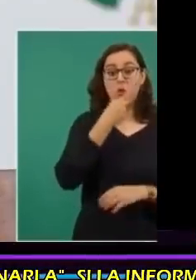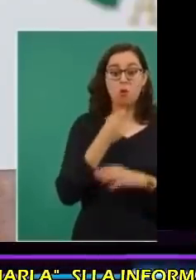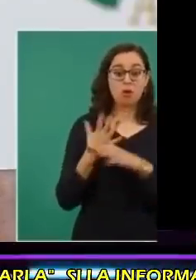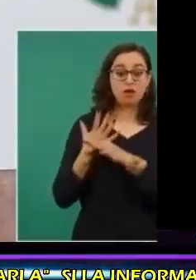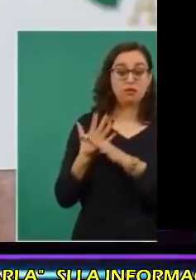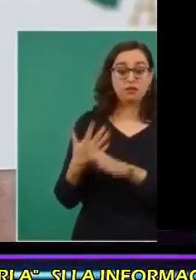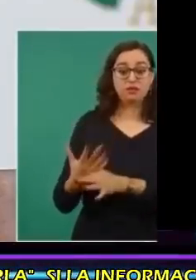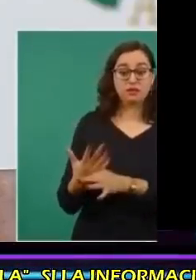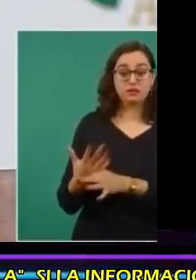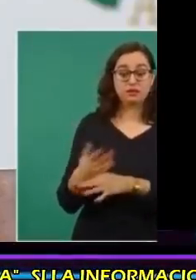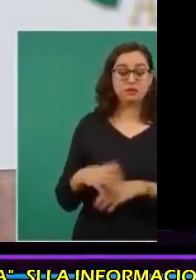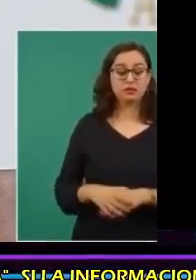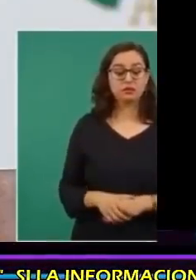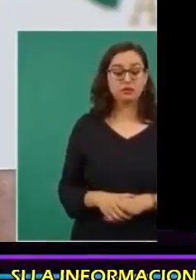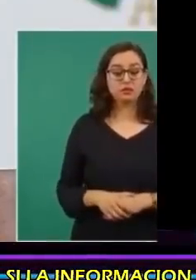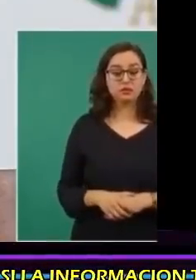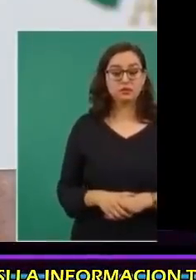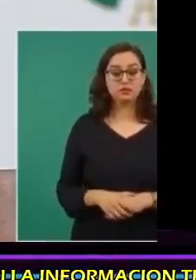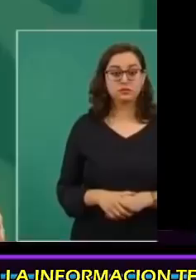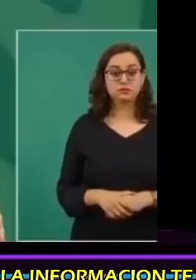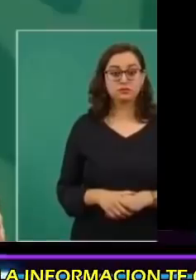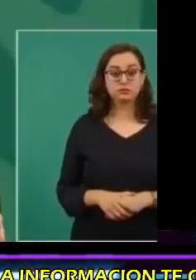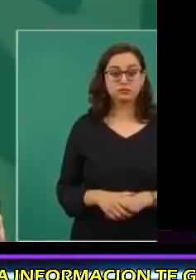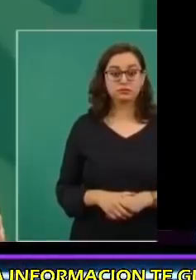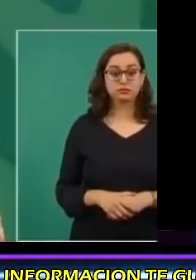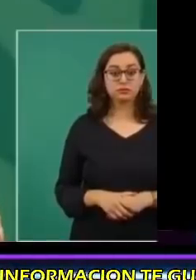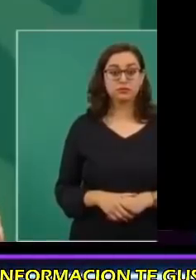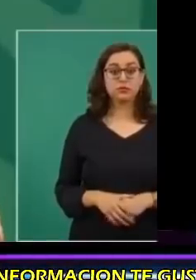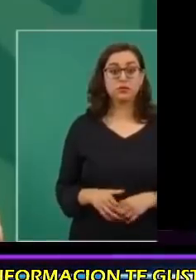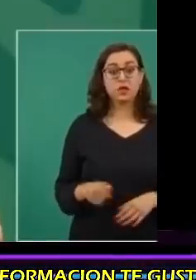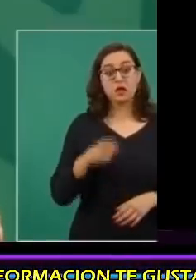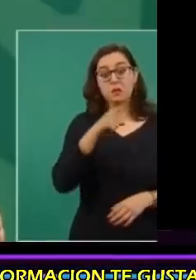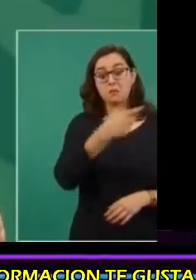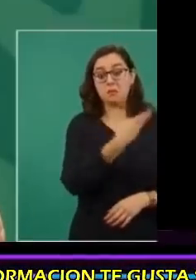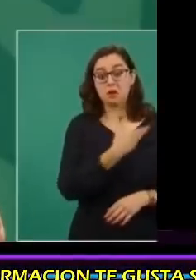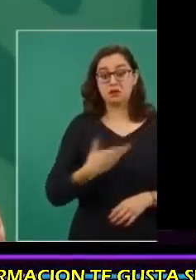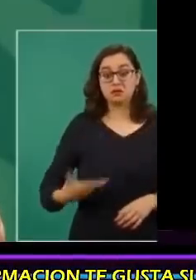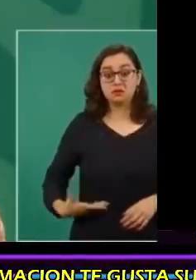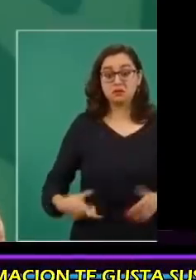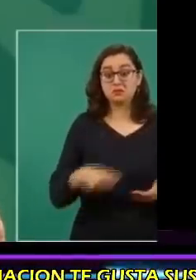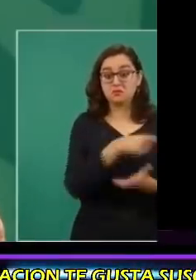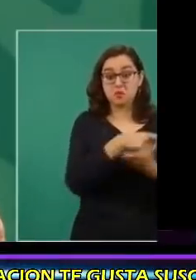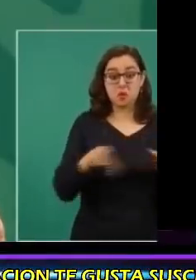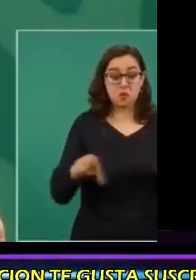no sé qué cantidad de chorizo este